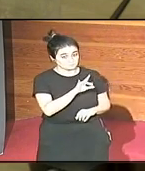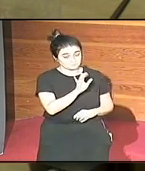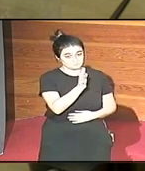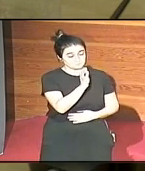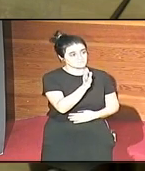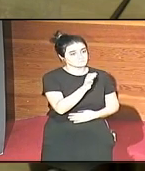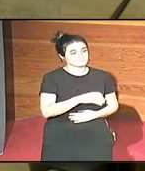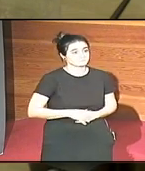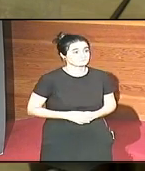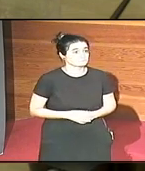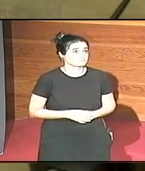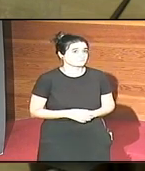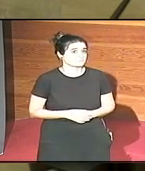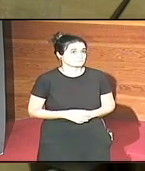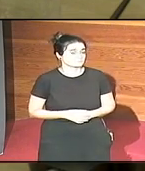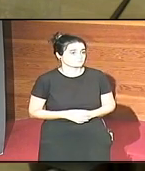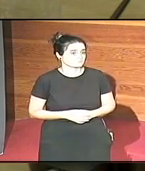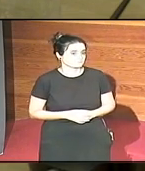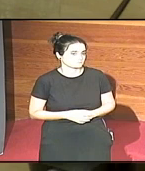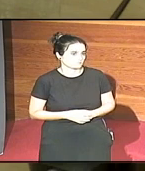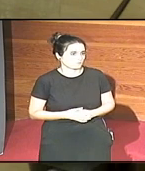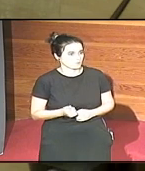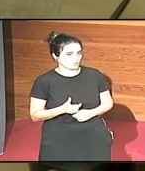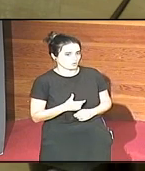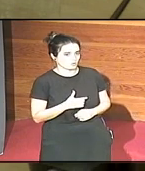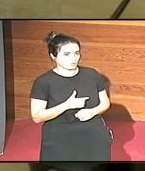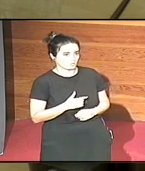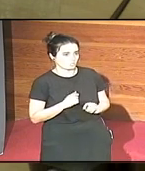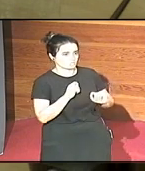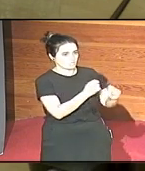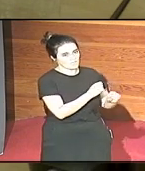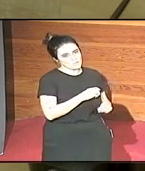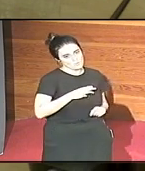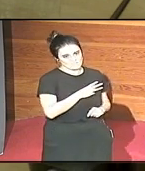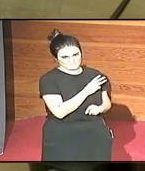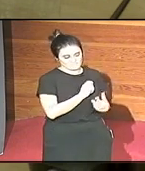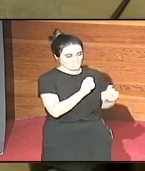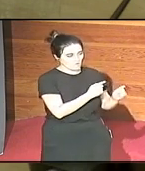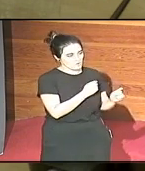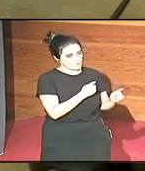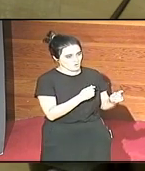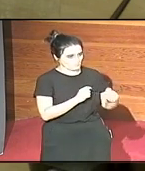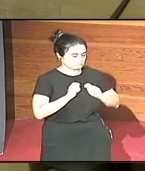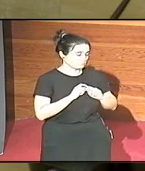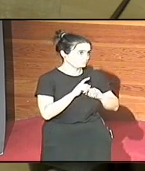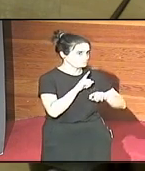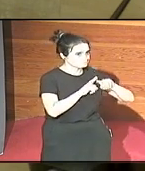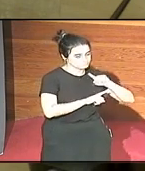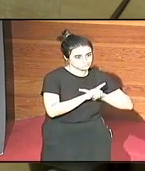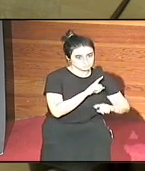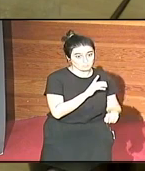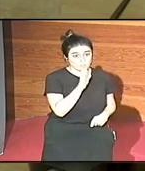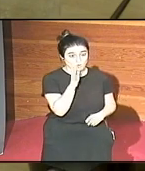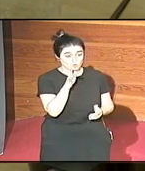pues es como mínimo un engorro para Washington, como he dicho antes. Cuando Biden